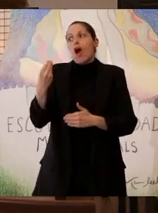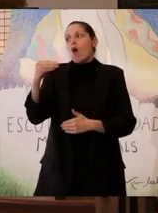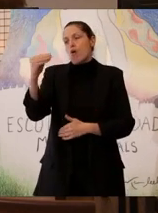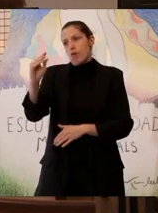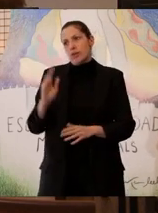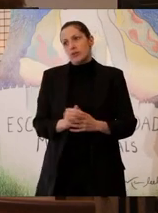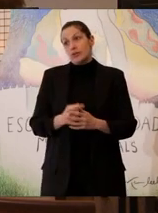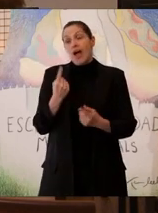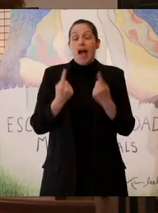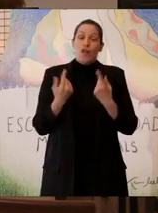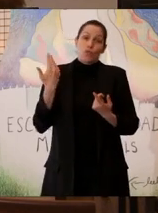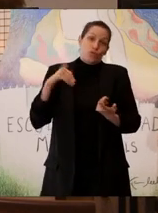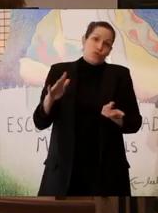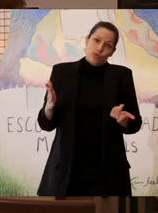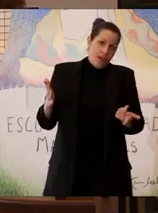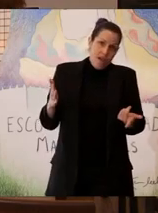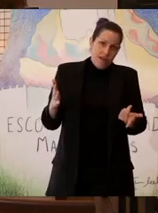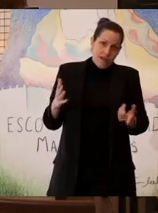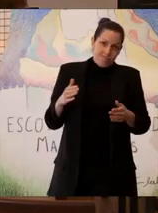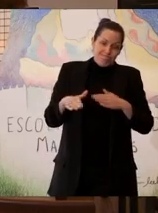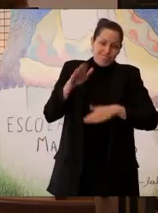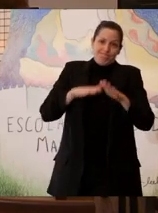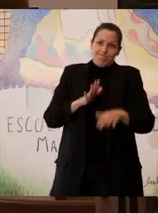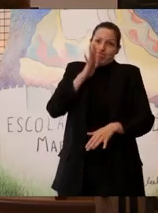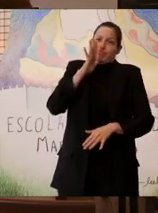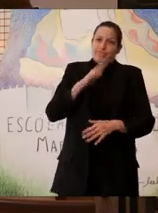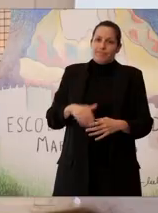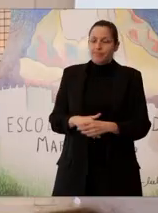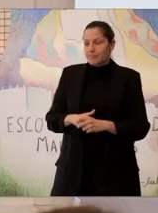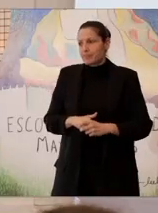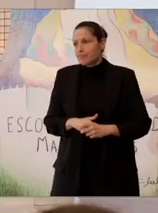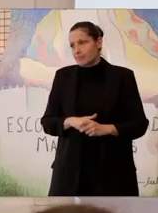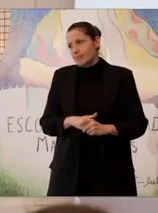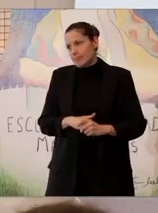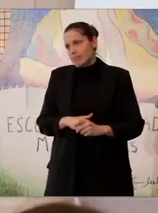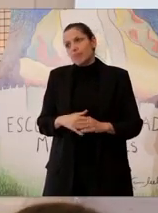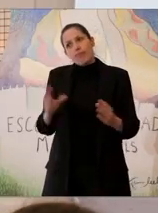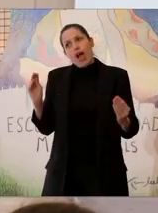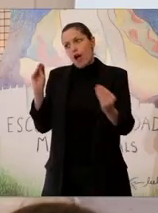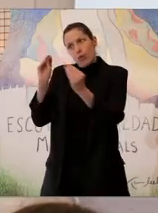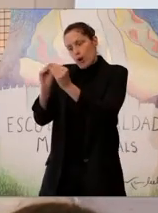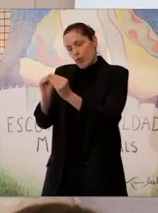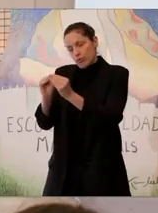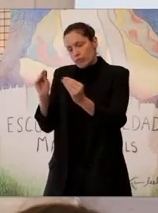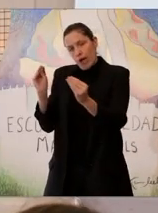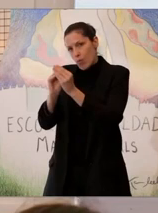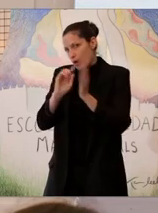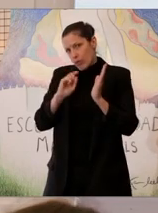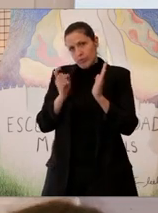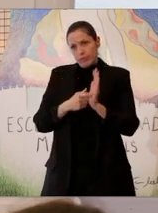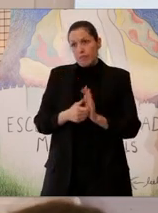vamos a optar por ese camino. Yo estoy completamente de acuerdo, Pero mientras eso